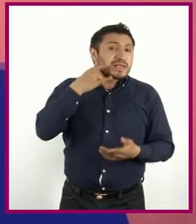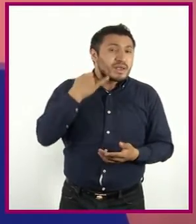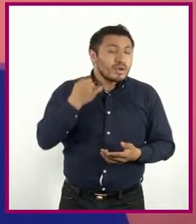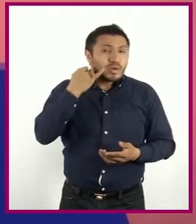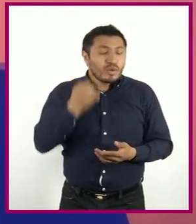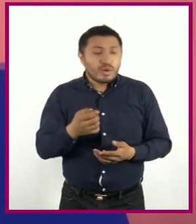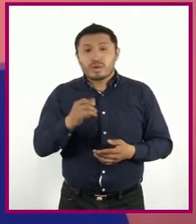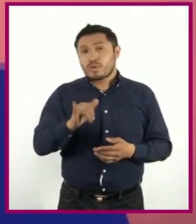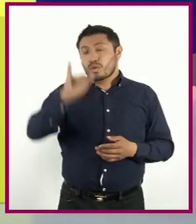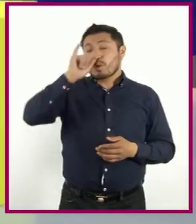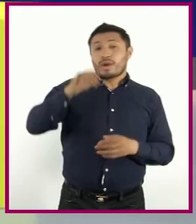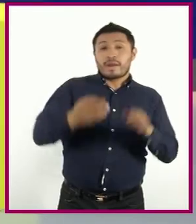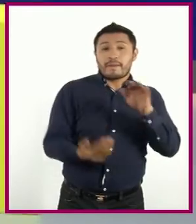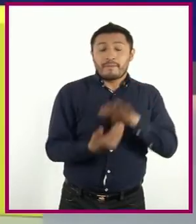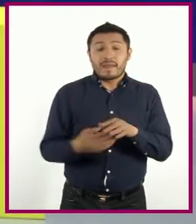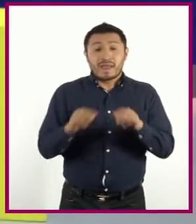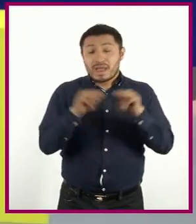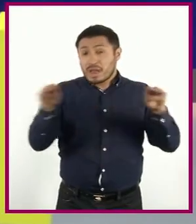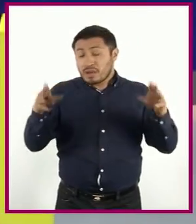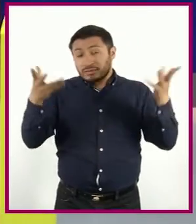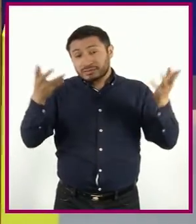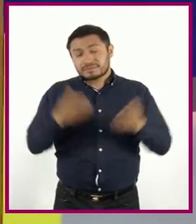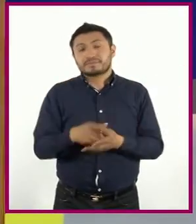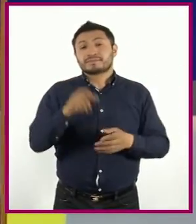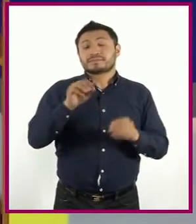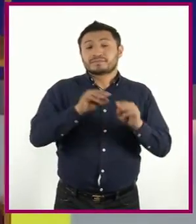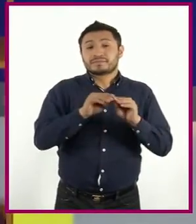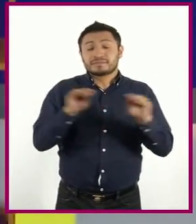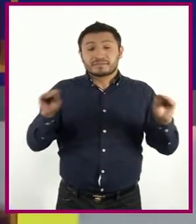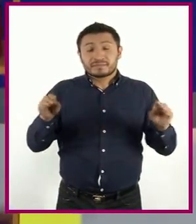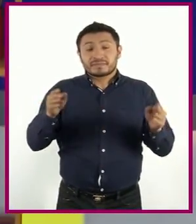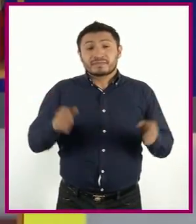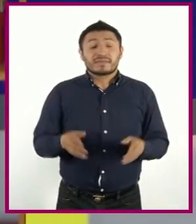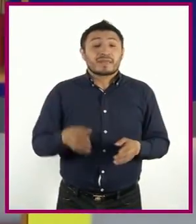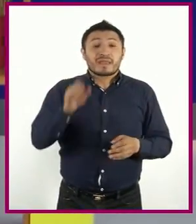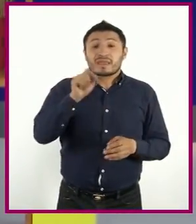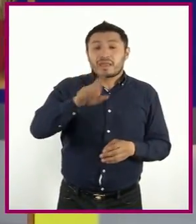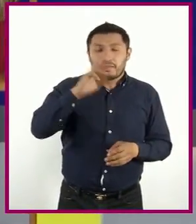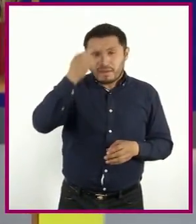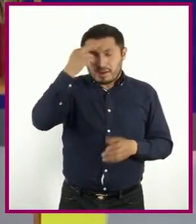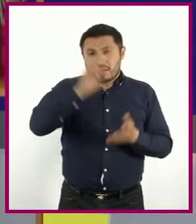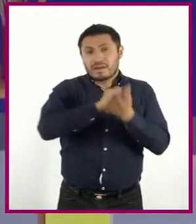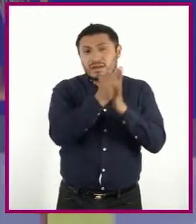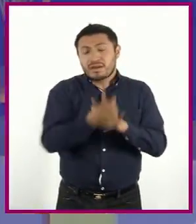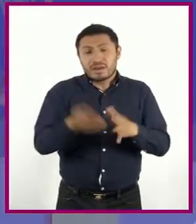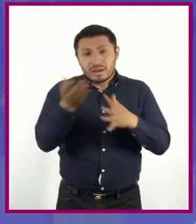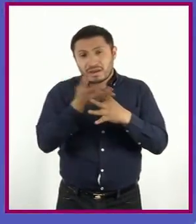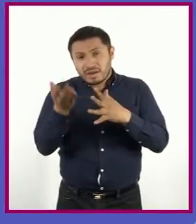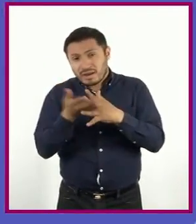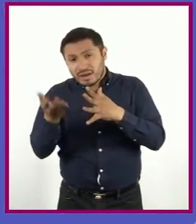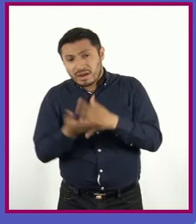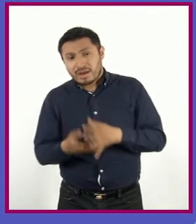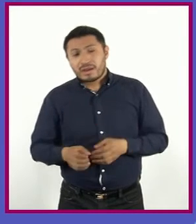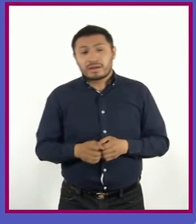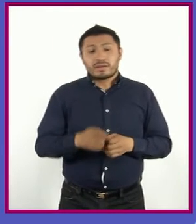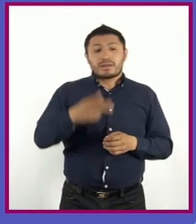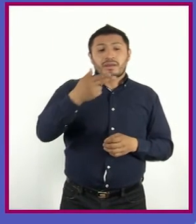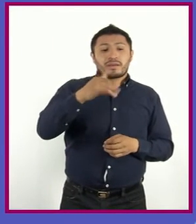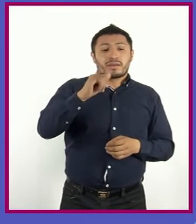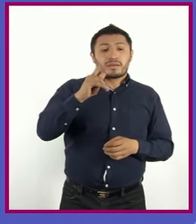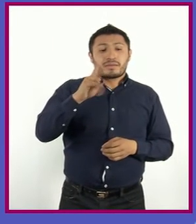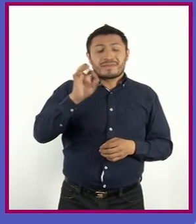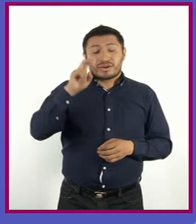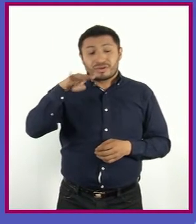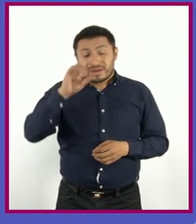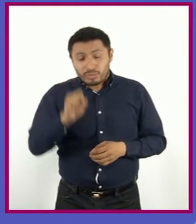Mesa, mueble. También hay que considerar que estos sinónimos se subdividen en los hiperónimos,